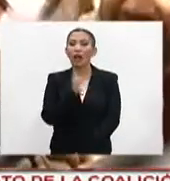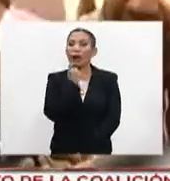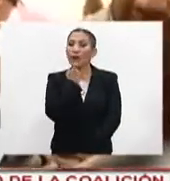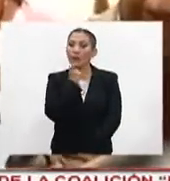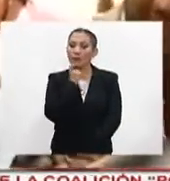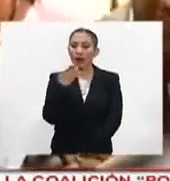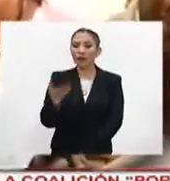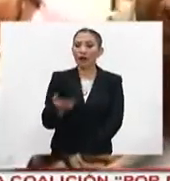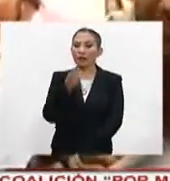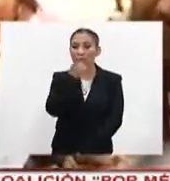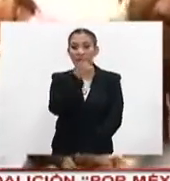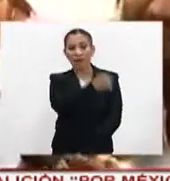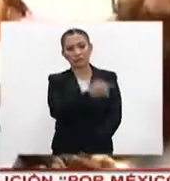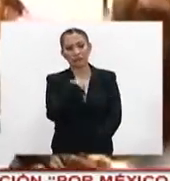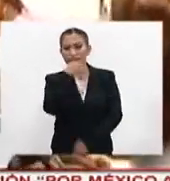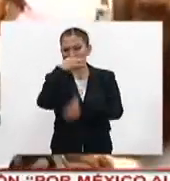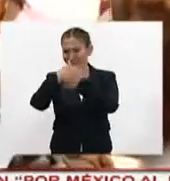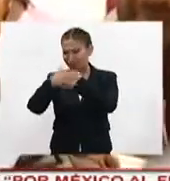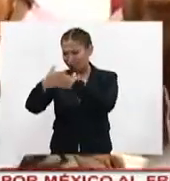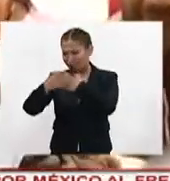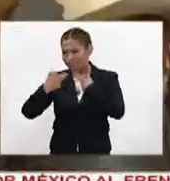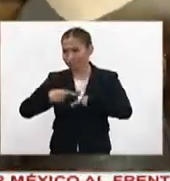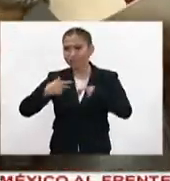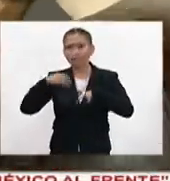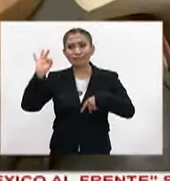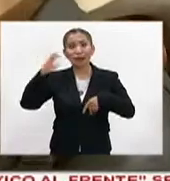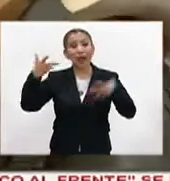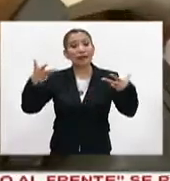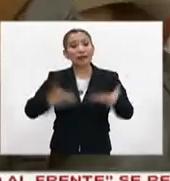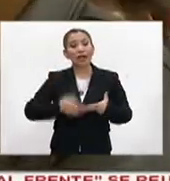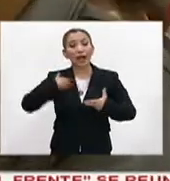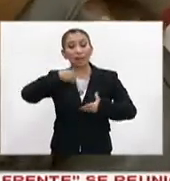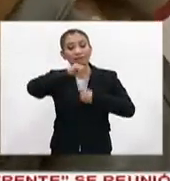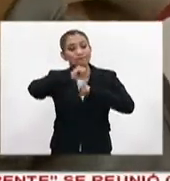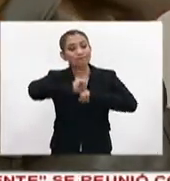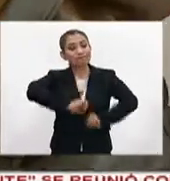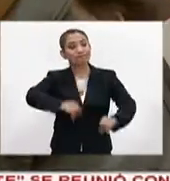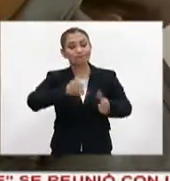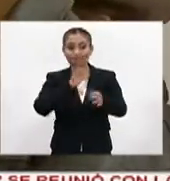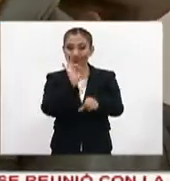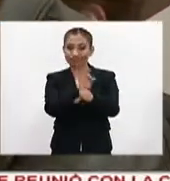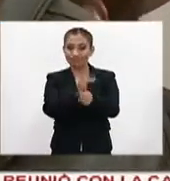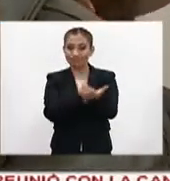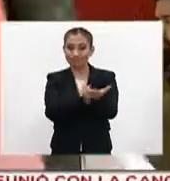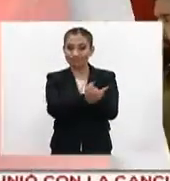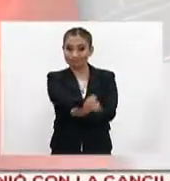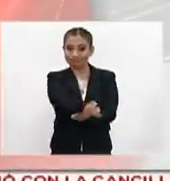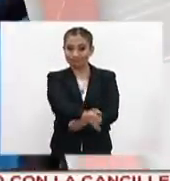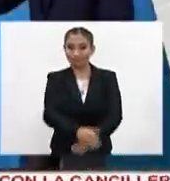Andrés Manuel López Obrador dijo que hará un llamado a la ciudadanía para realizar una campaña por la democracia.